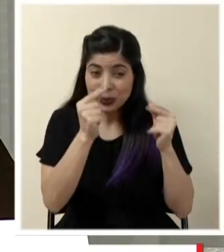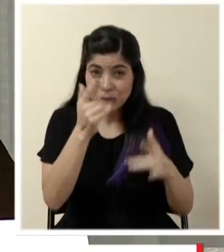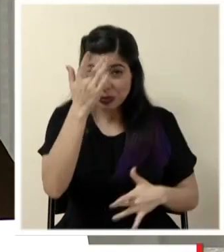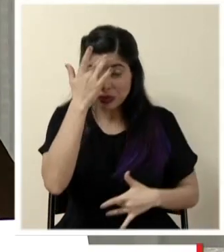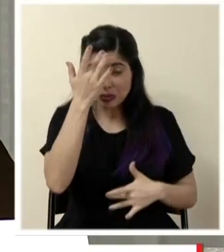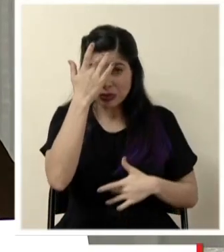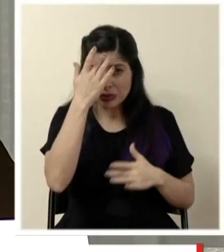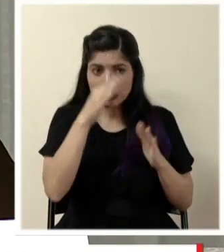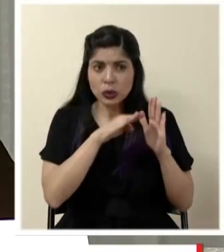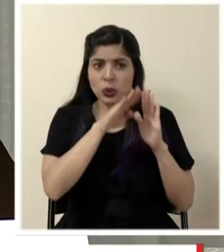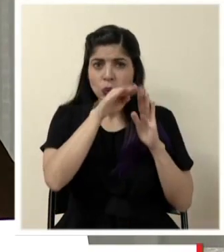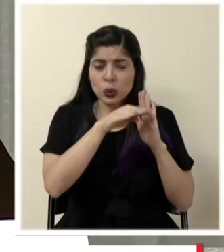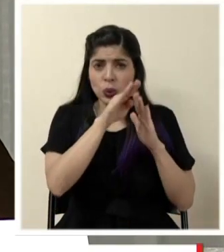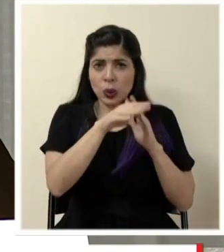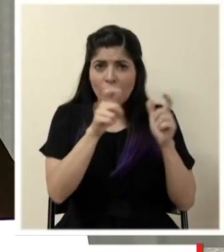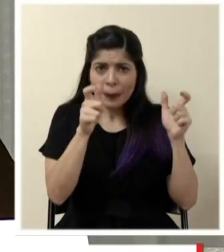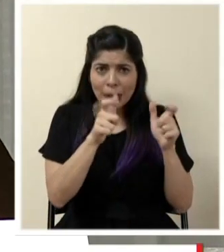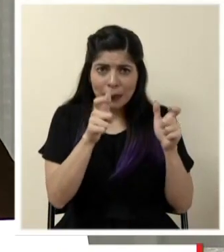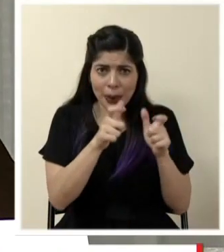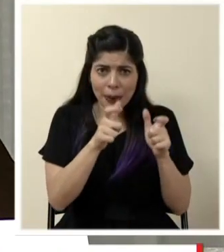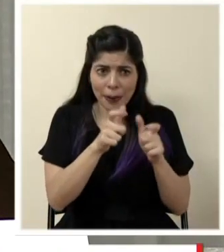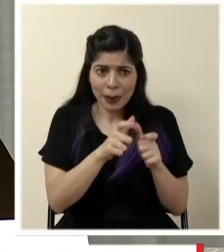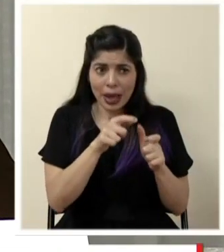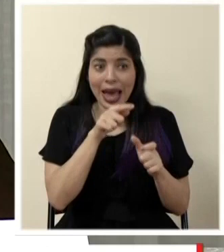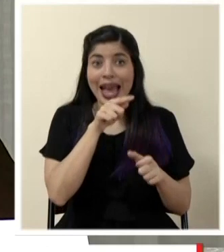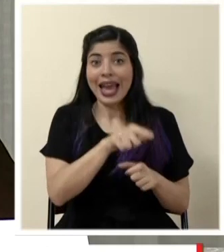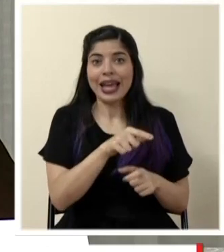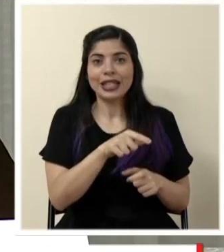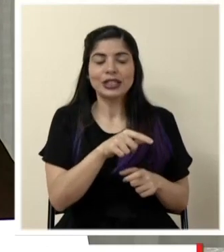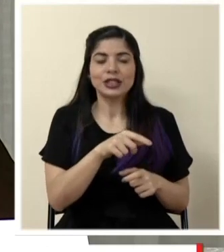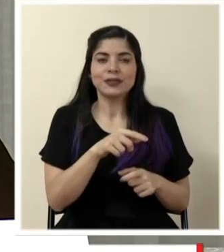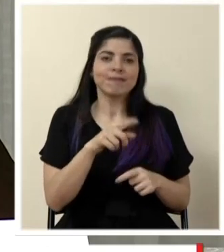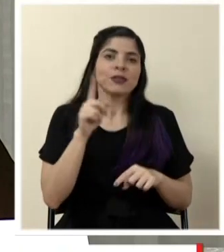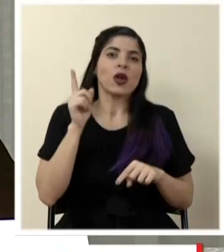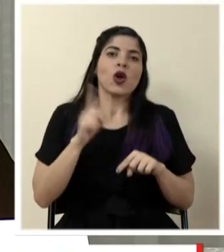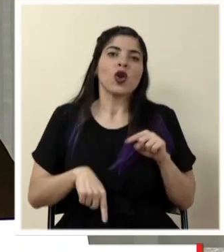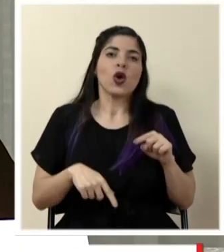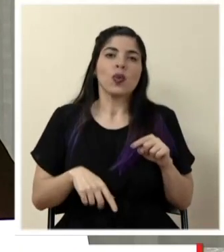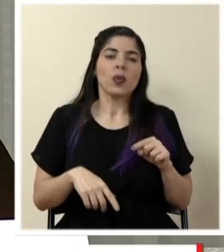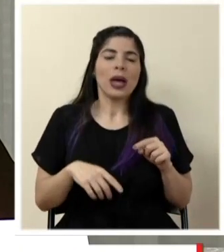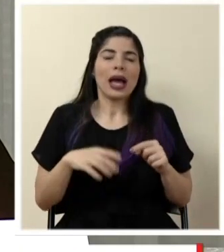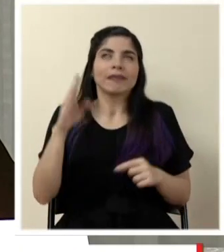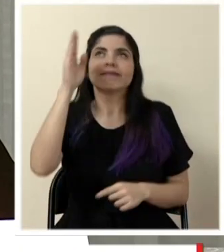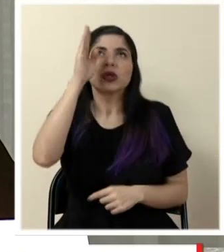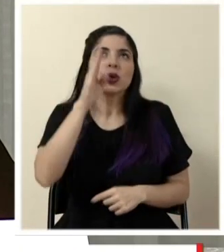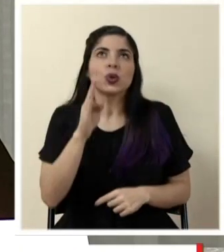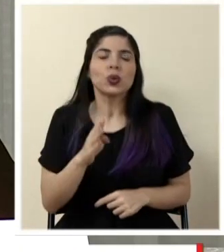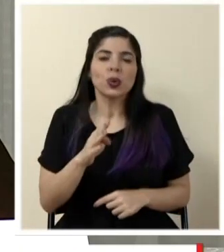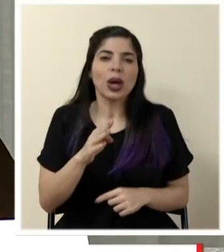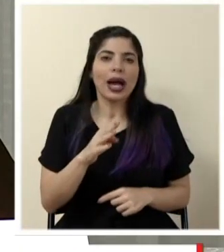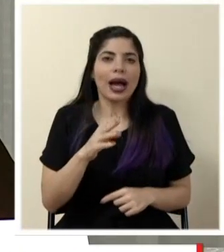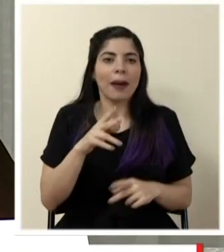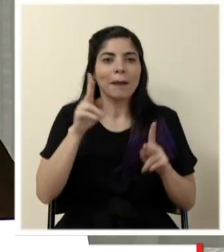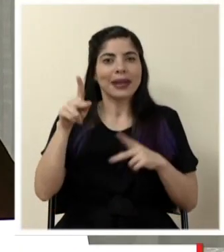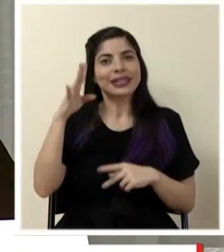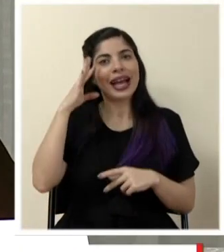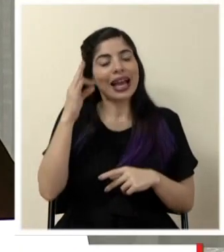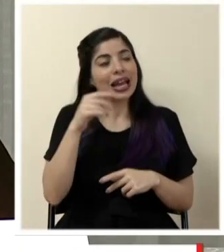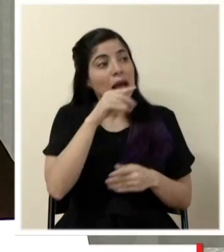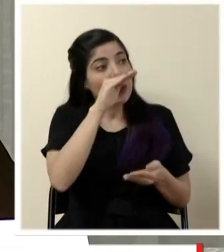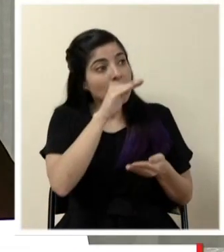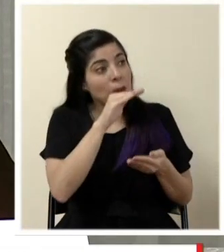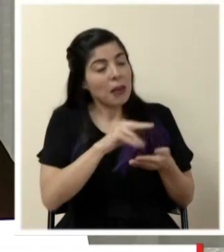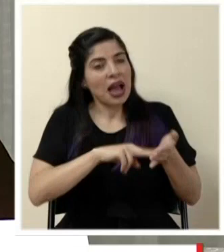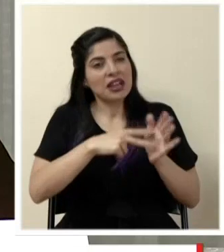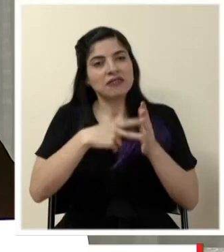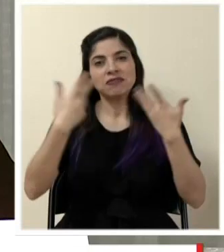ha venido a mucho menos cantidad, y eso pues no nos puede en ningún momento indicar que ya salimos del periodo